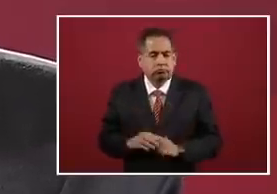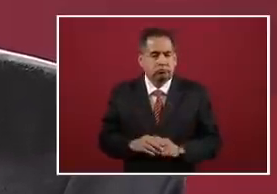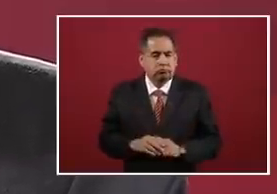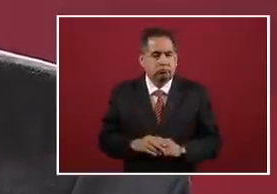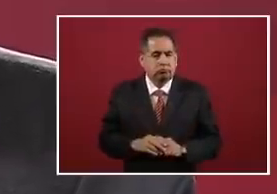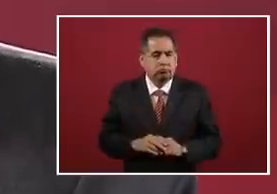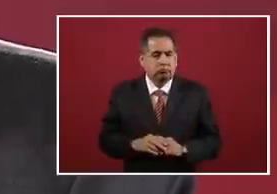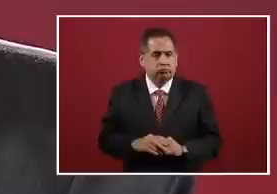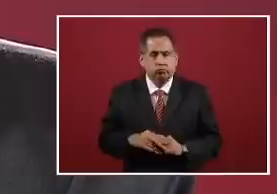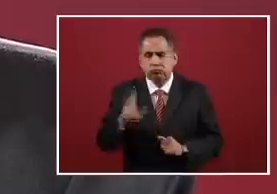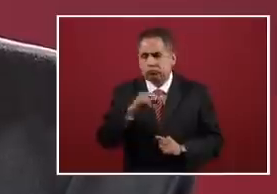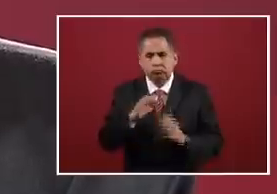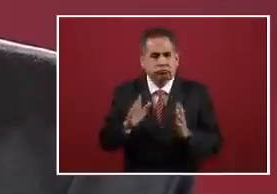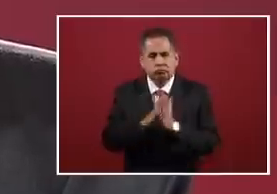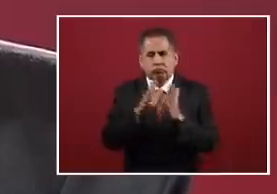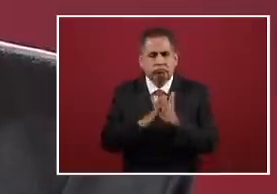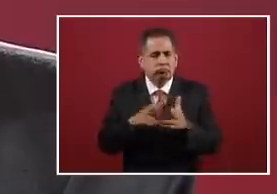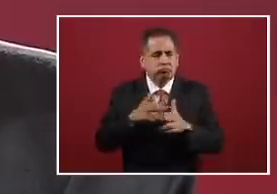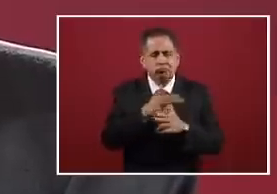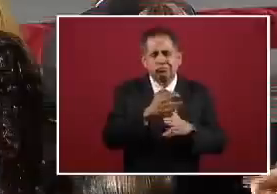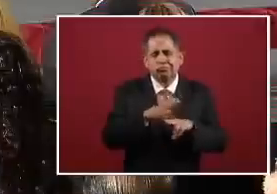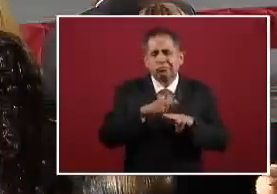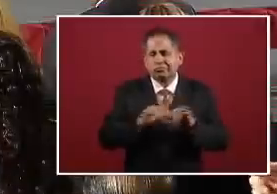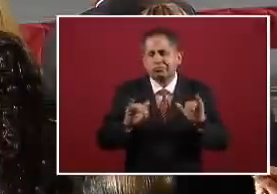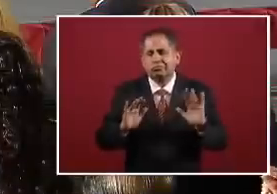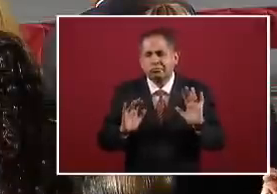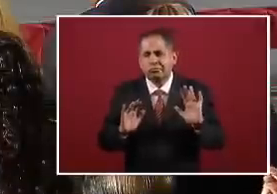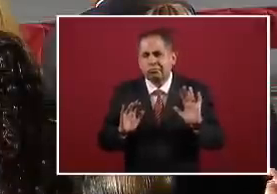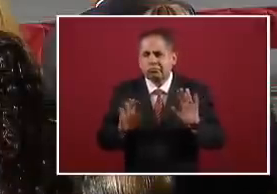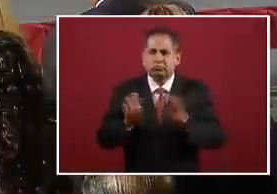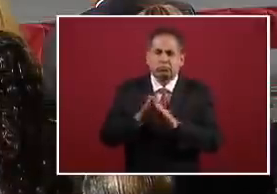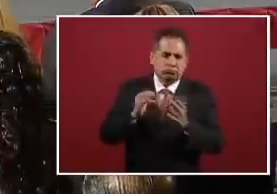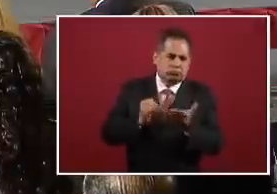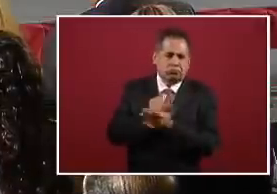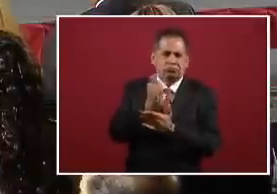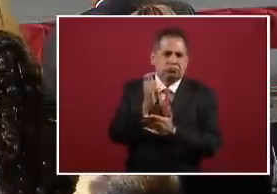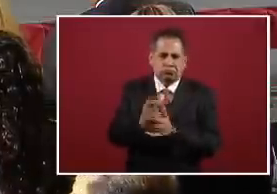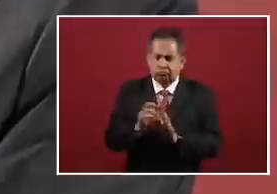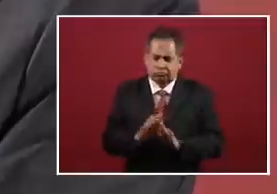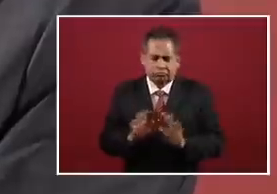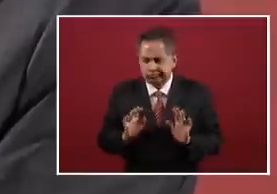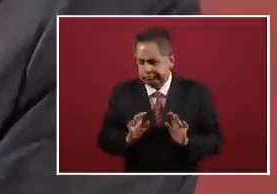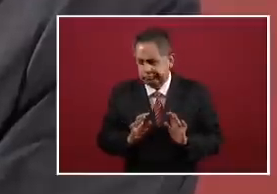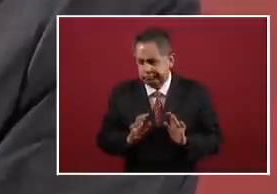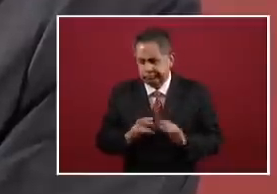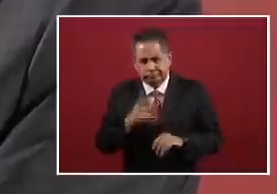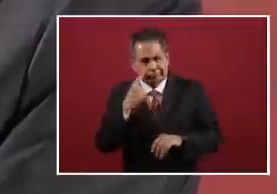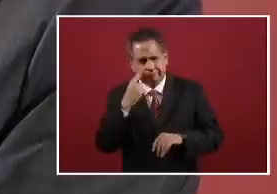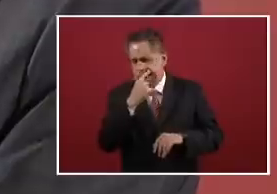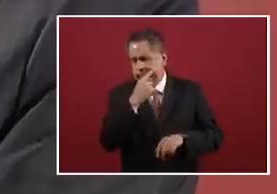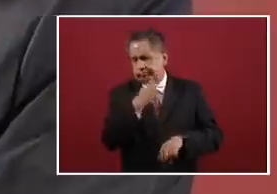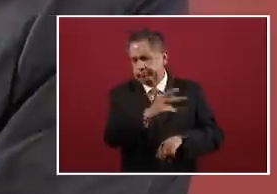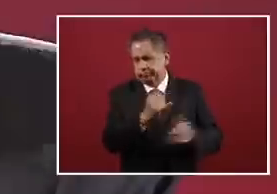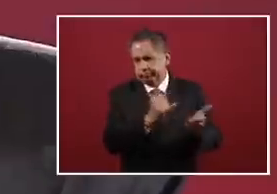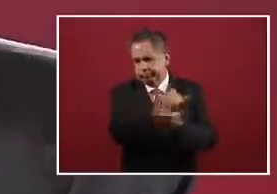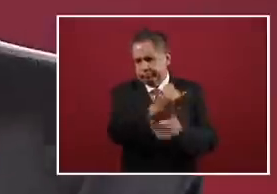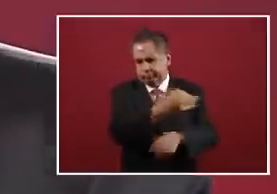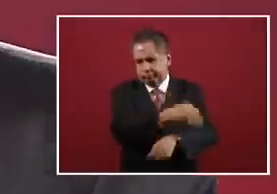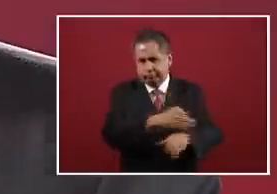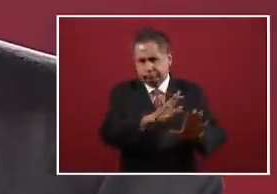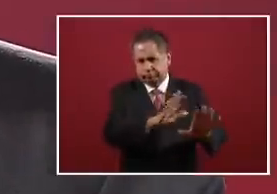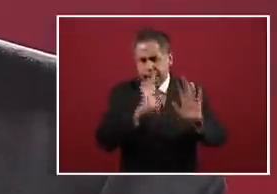no participáramos en la decisión que corresponde a los